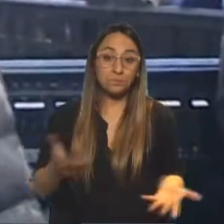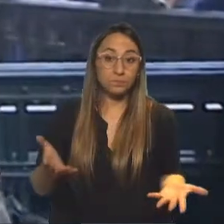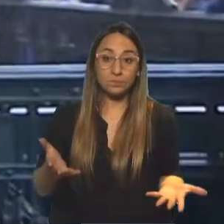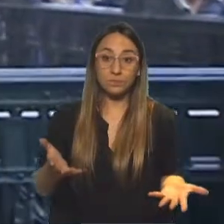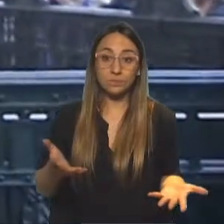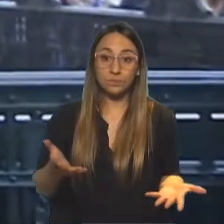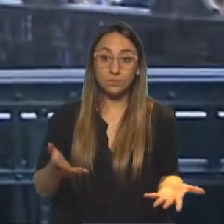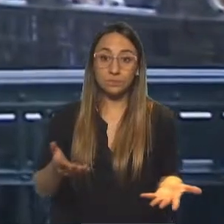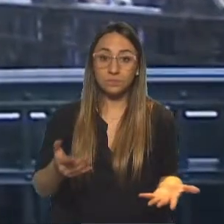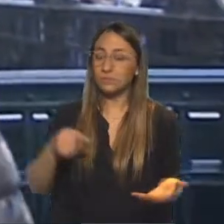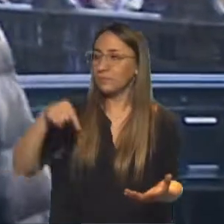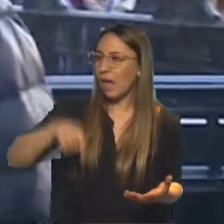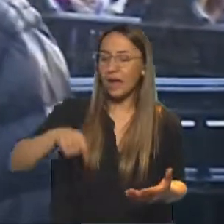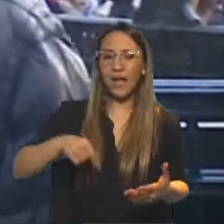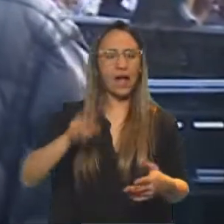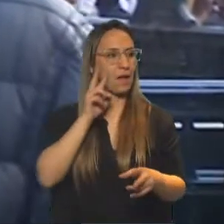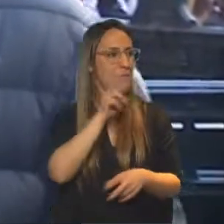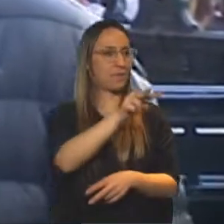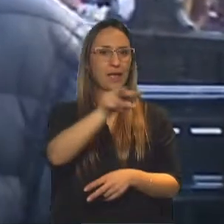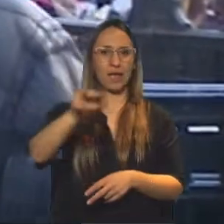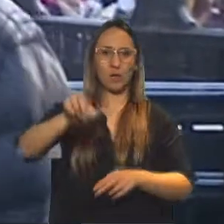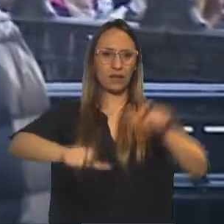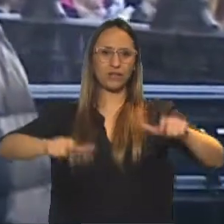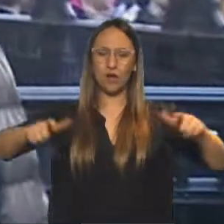Esto es lo único que me levanta el ánimo, ver a toda esta gente acá.